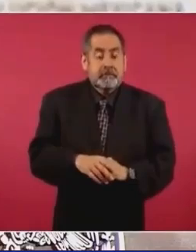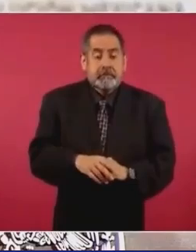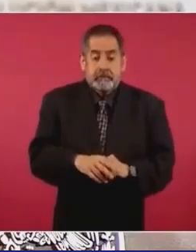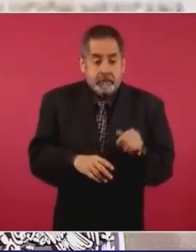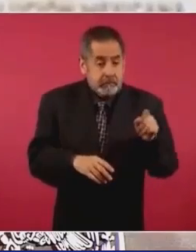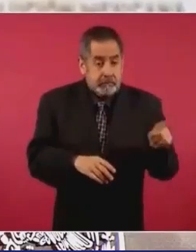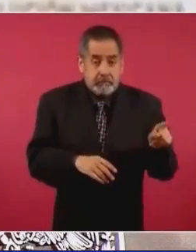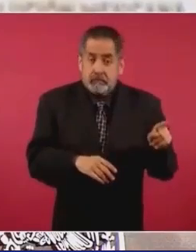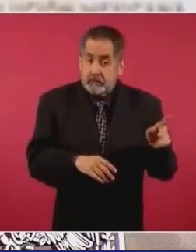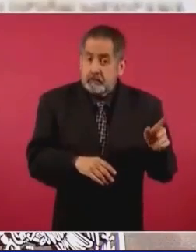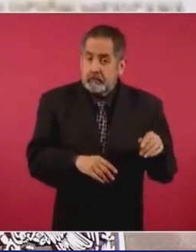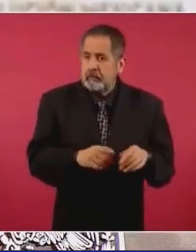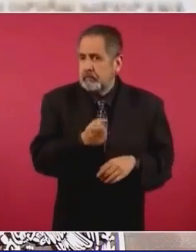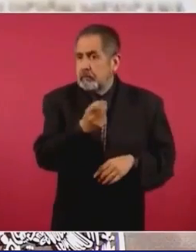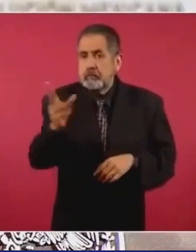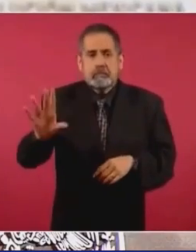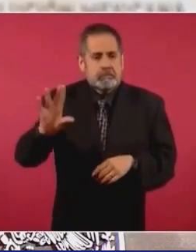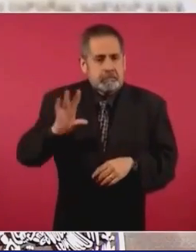Pero sí me han dicho,